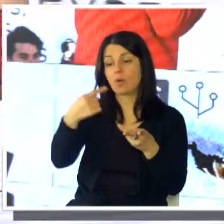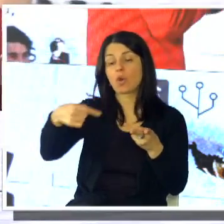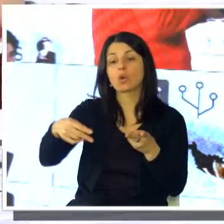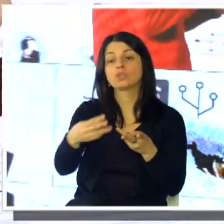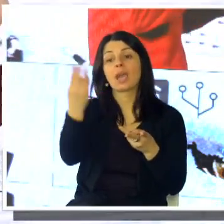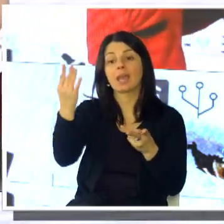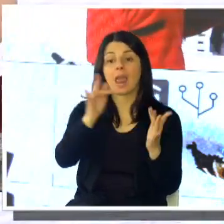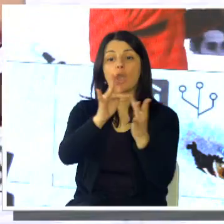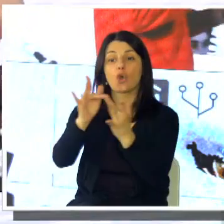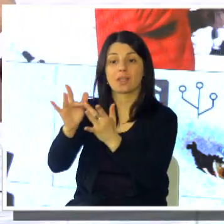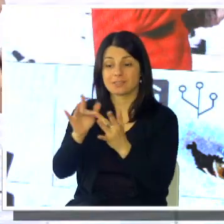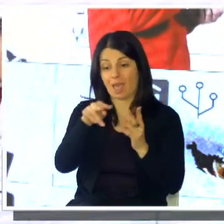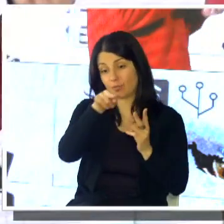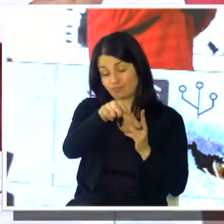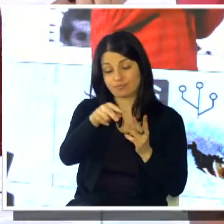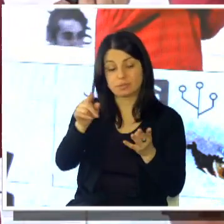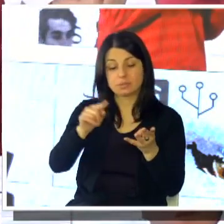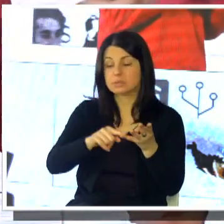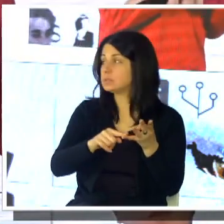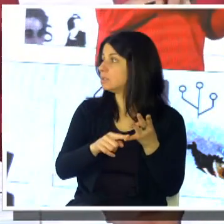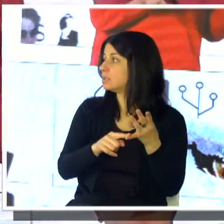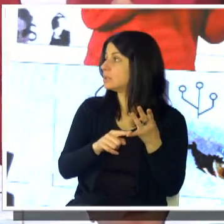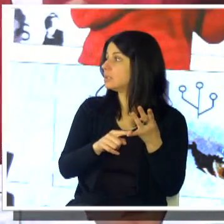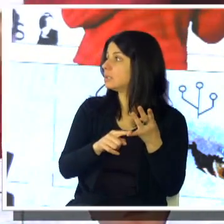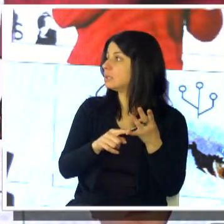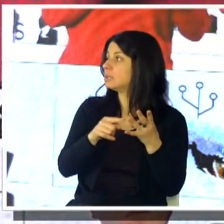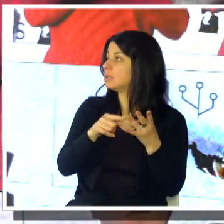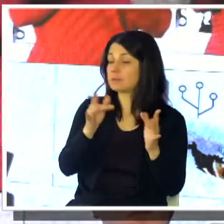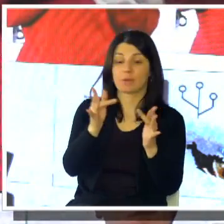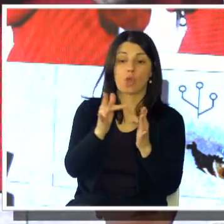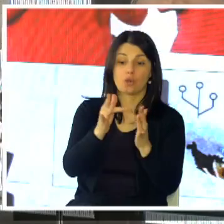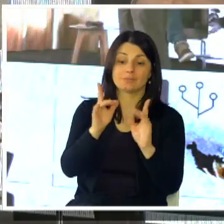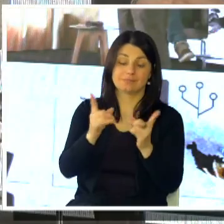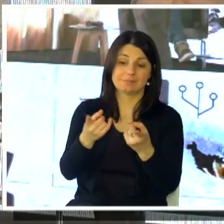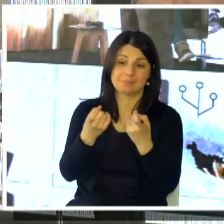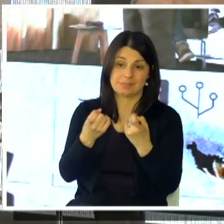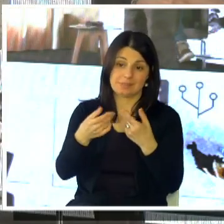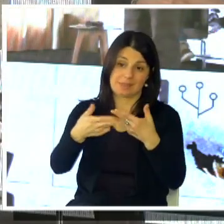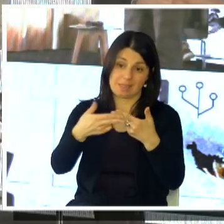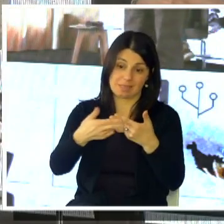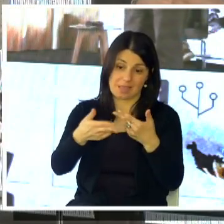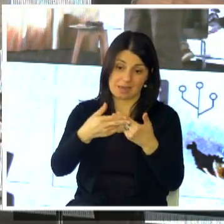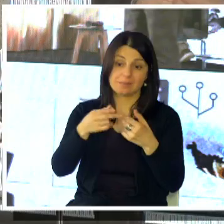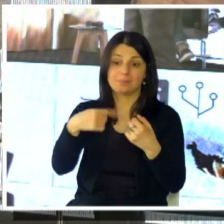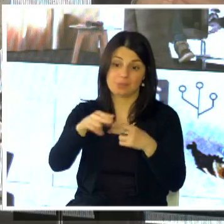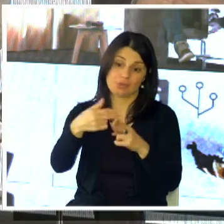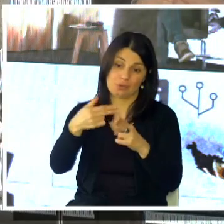general conectadas, que tienen que conectarse obviamente a Internet, por eso es su